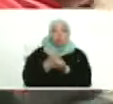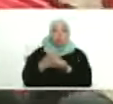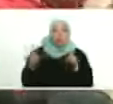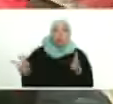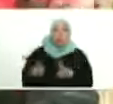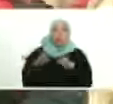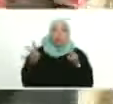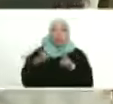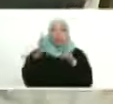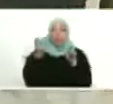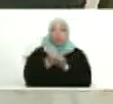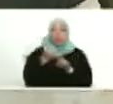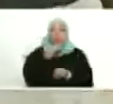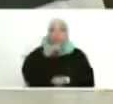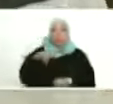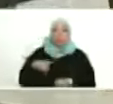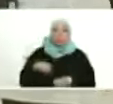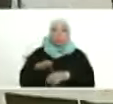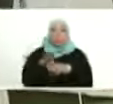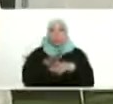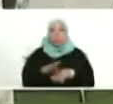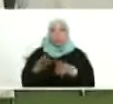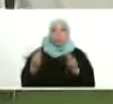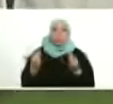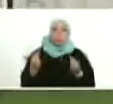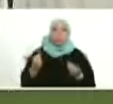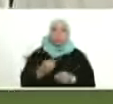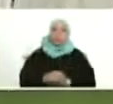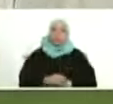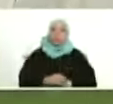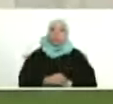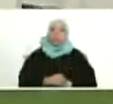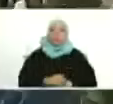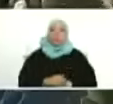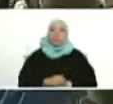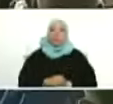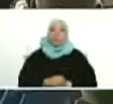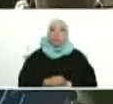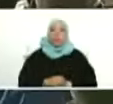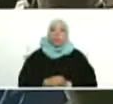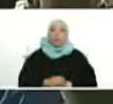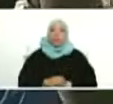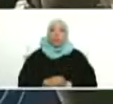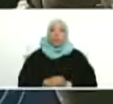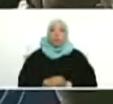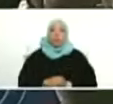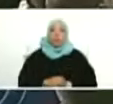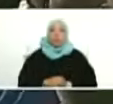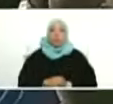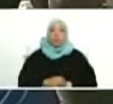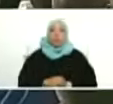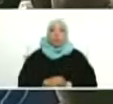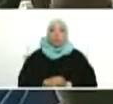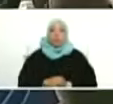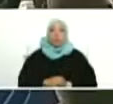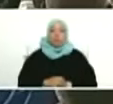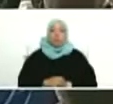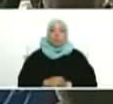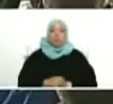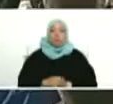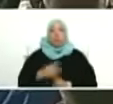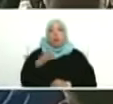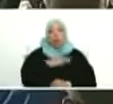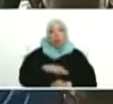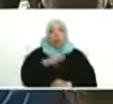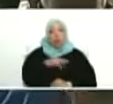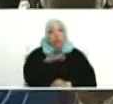victoria. Cuiden mucho este núcleo endógeno. Cuiden mucho las bases de